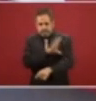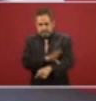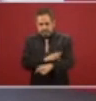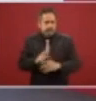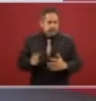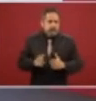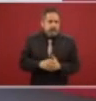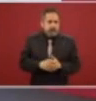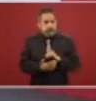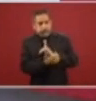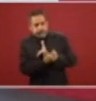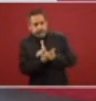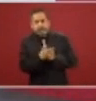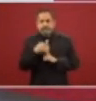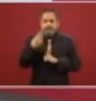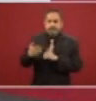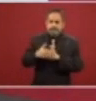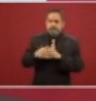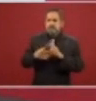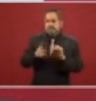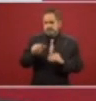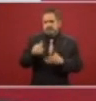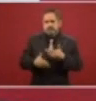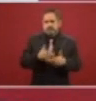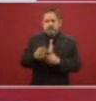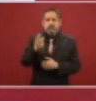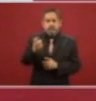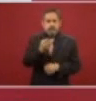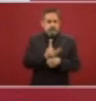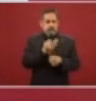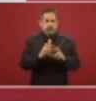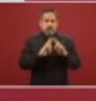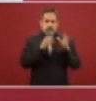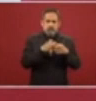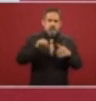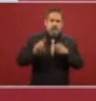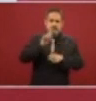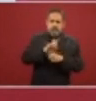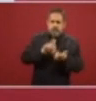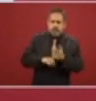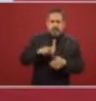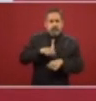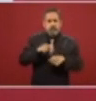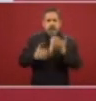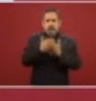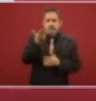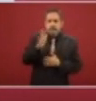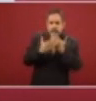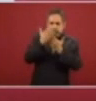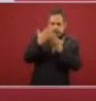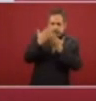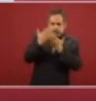están demandando. Ya vamos avanzando, para eso es la reunión del día de hoy, a las 10 de la mañana.